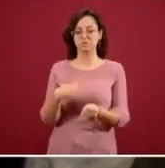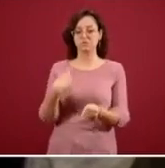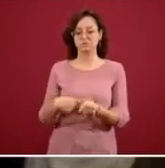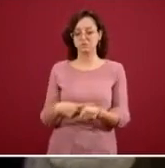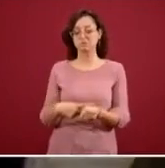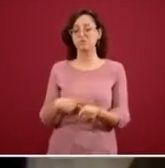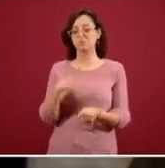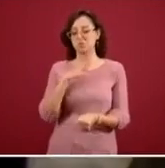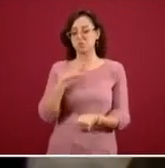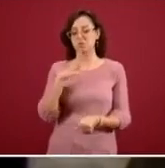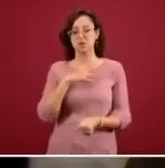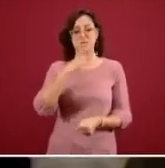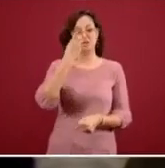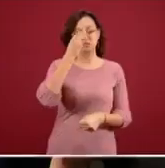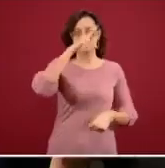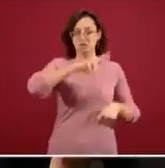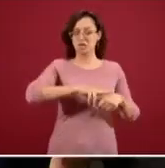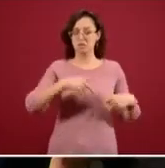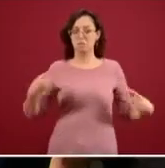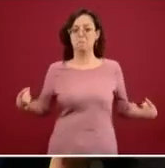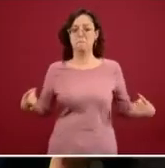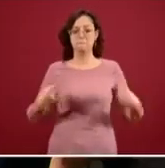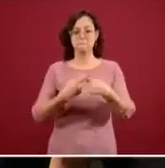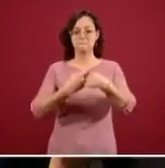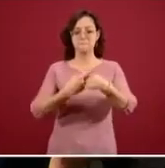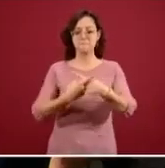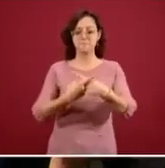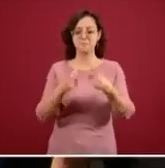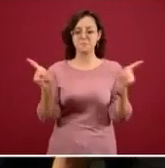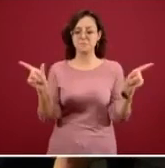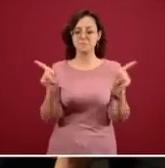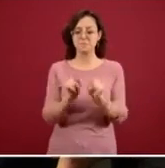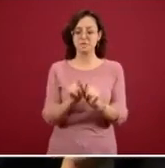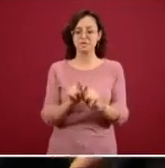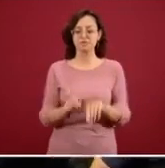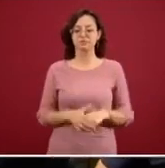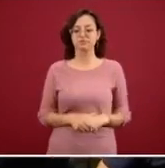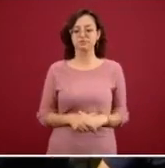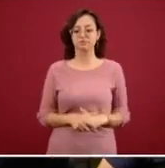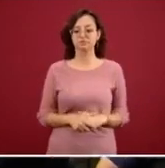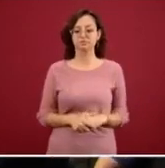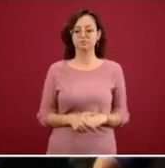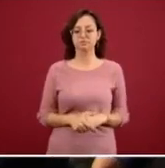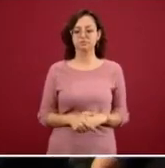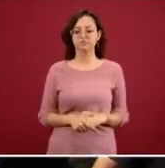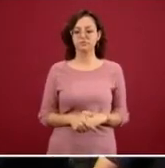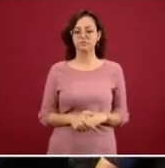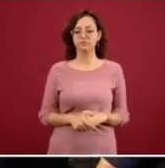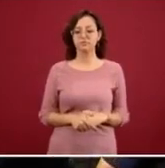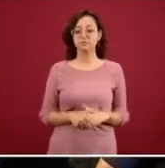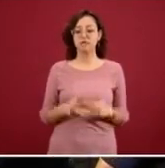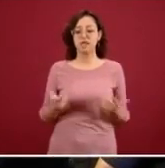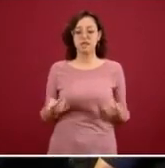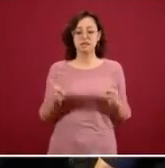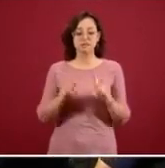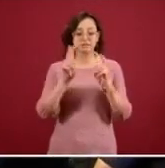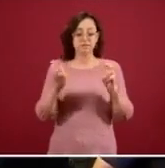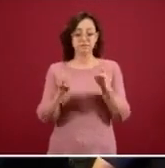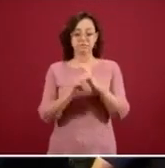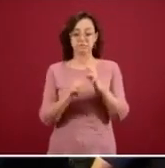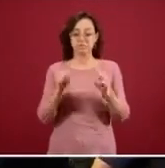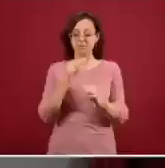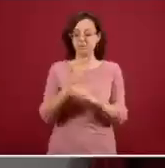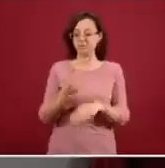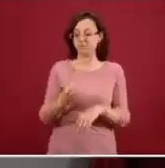de hecho al director Robledo. Es todo. Muchas gracias. Sobre los equipos de protección personal,